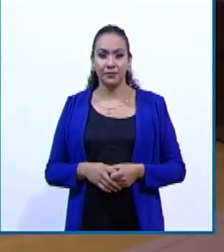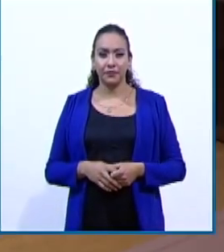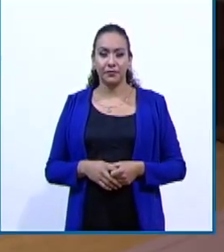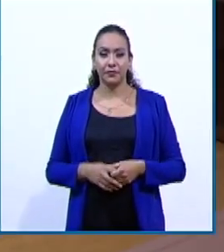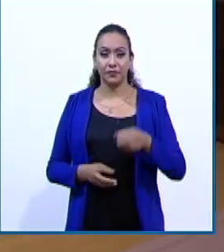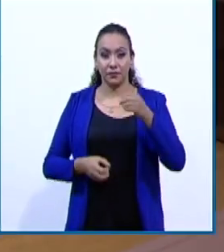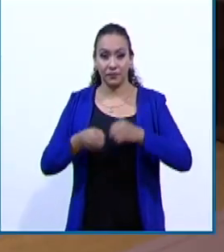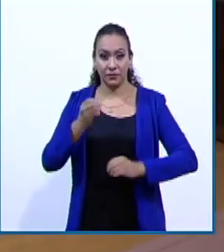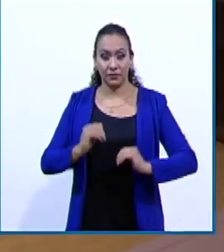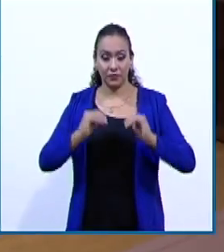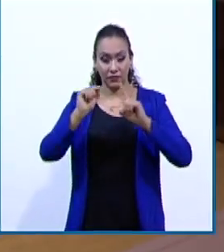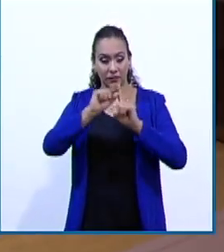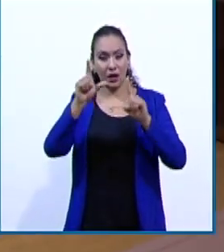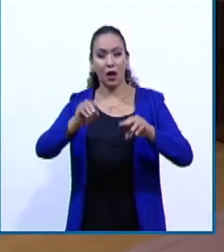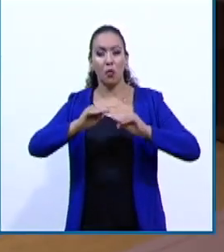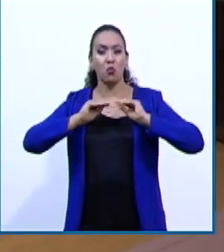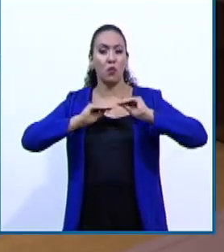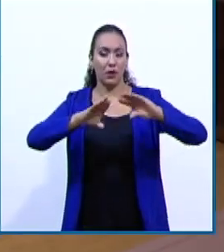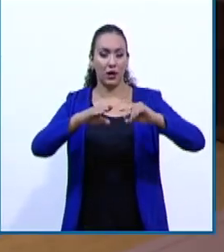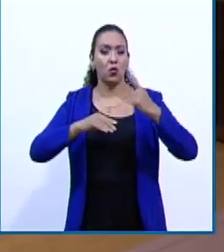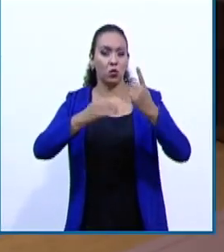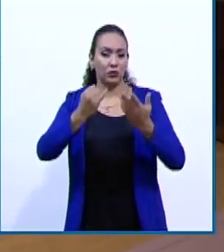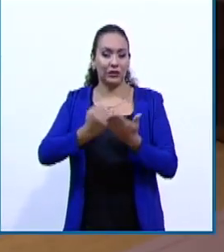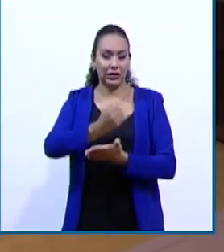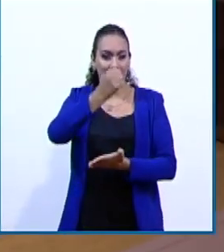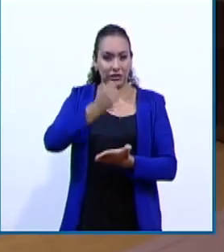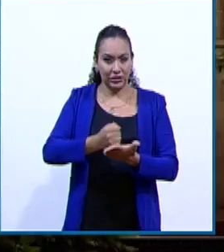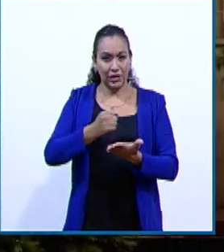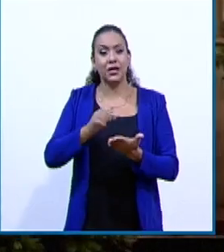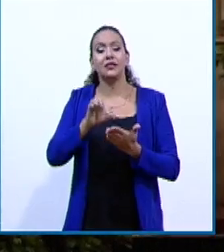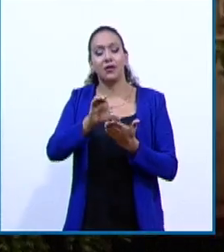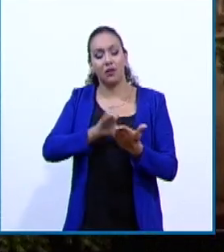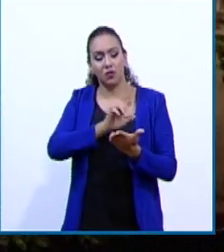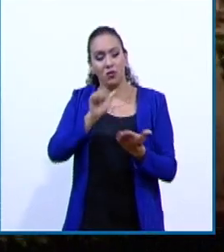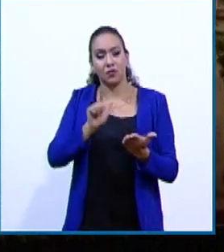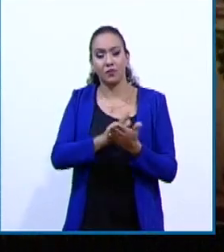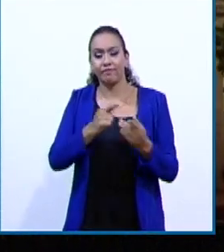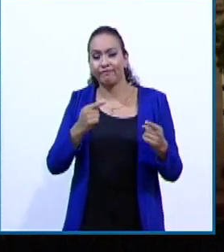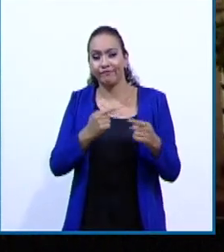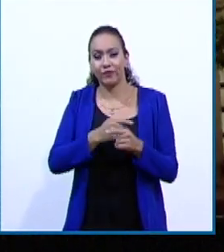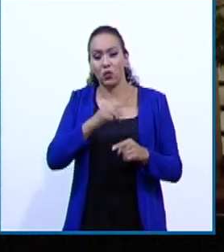La Suprema Corte publicó la sentencia del Pleno en la controversia constitucional